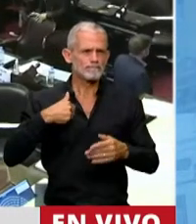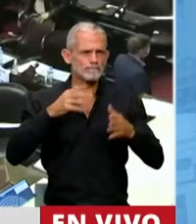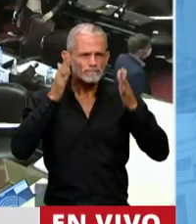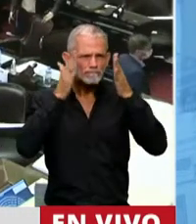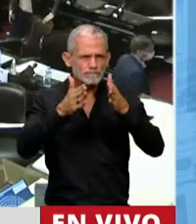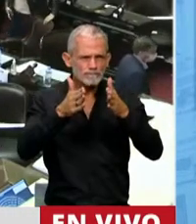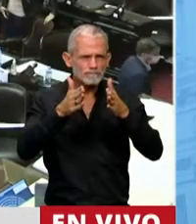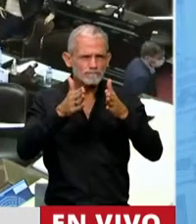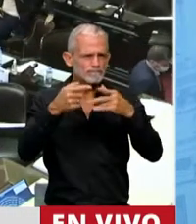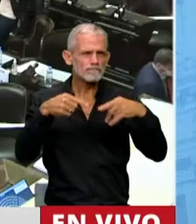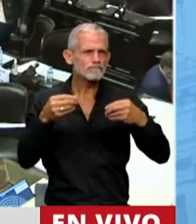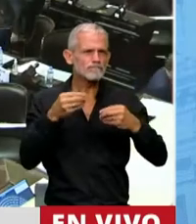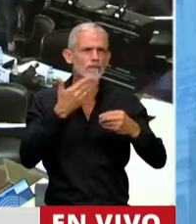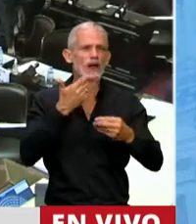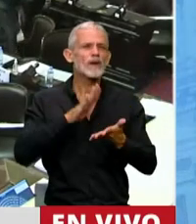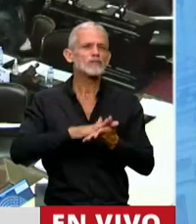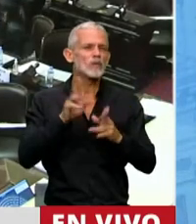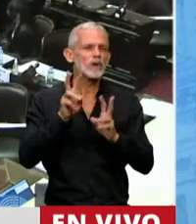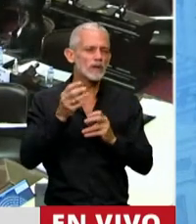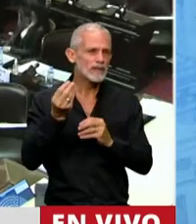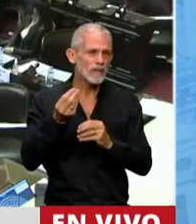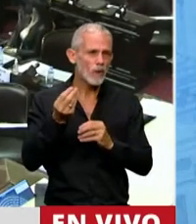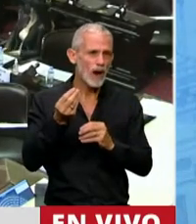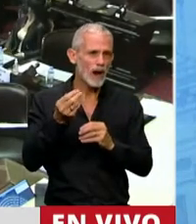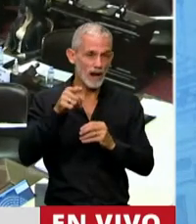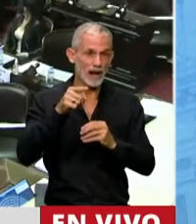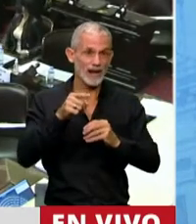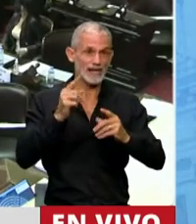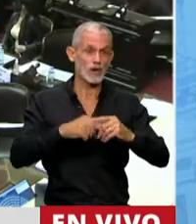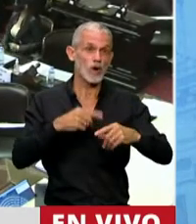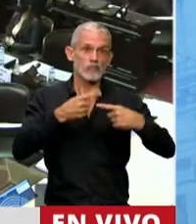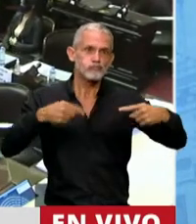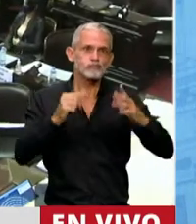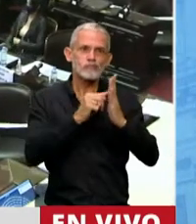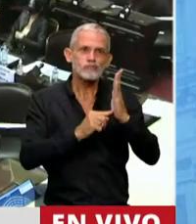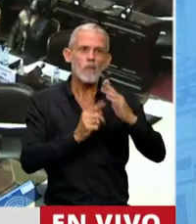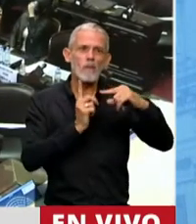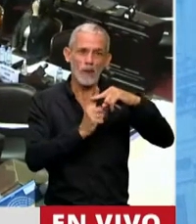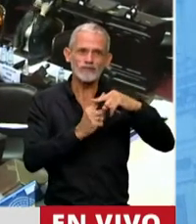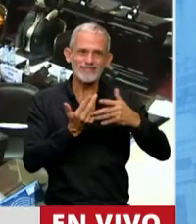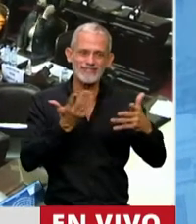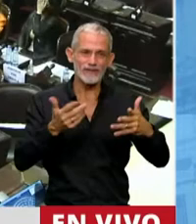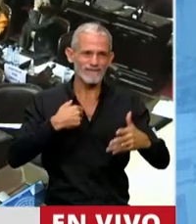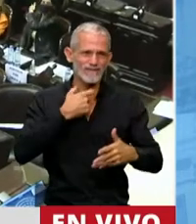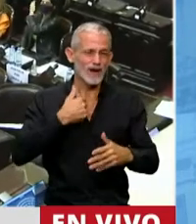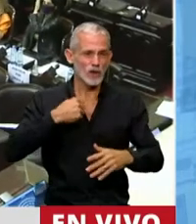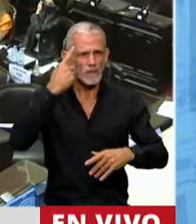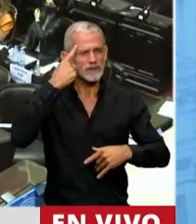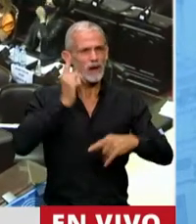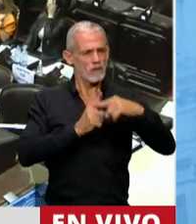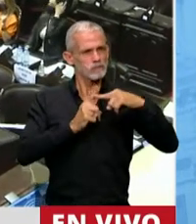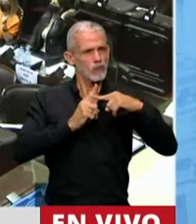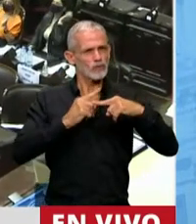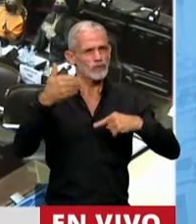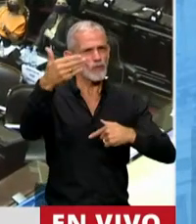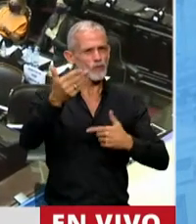poco en hablar de la parte positiva. Yo quiero ser optimista